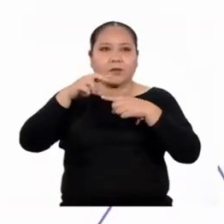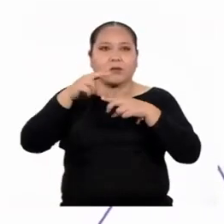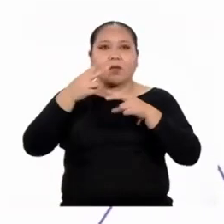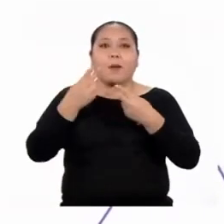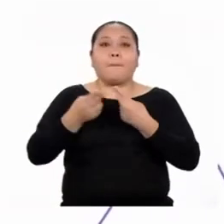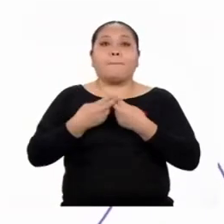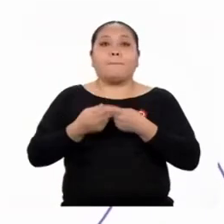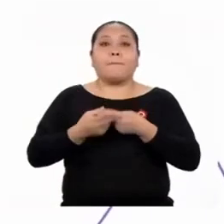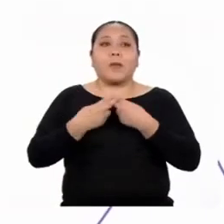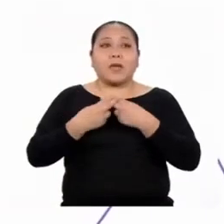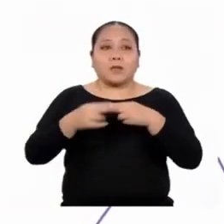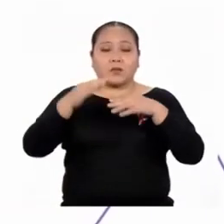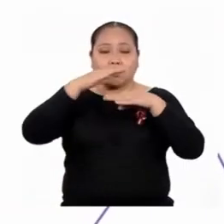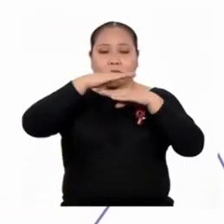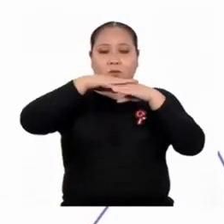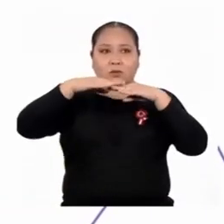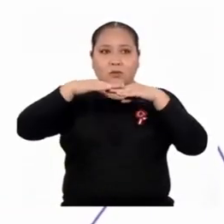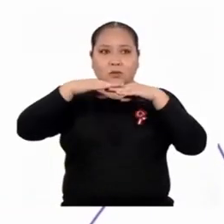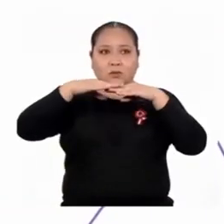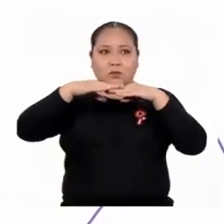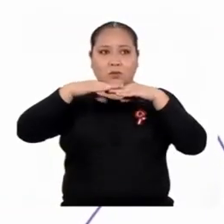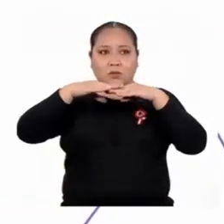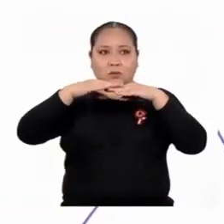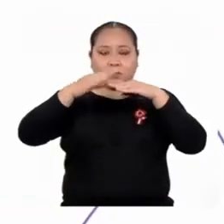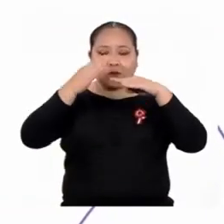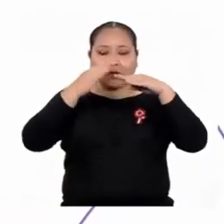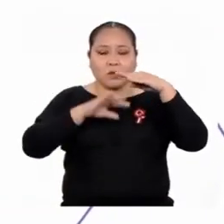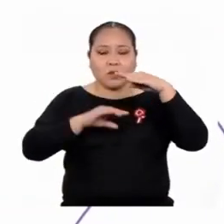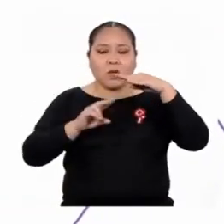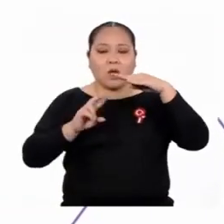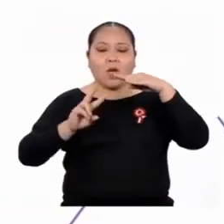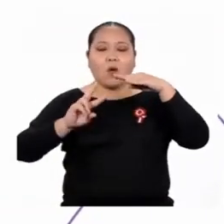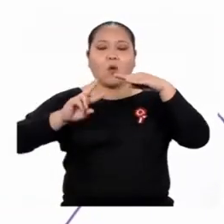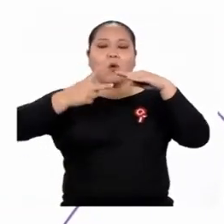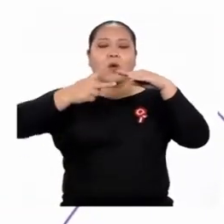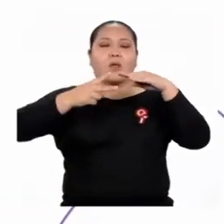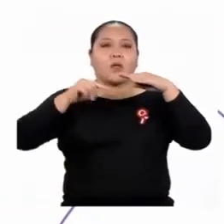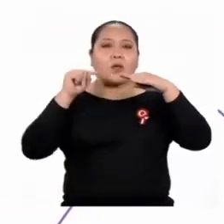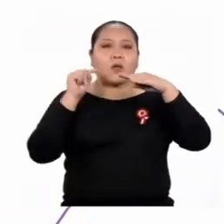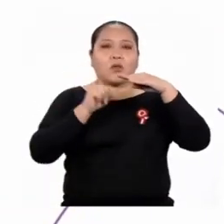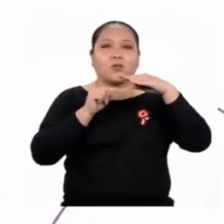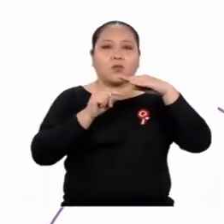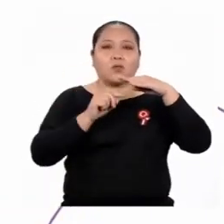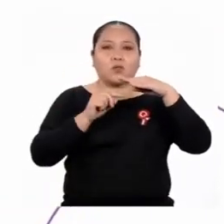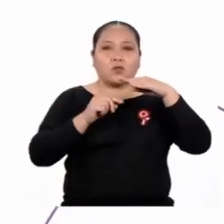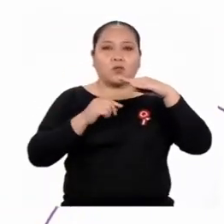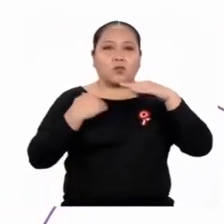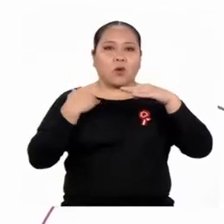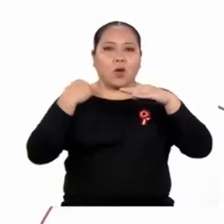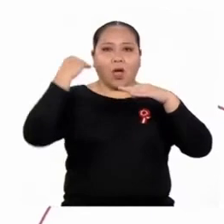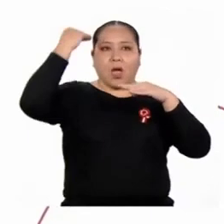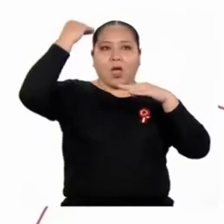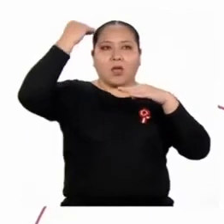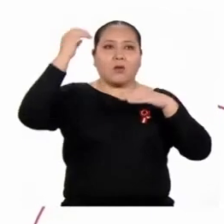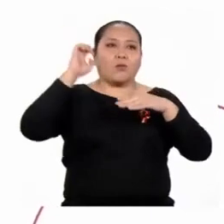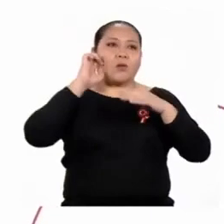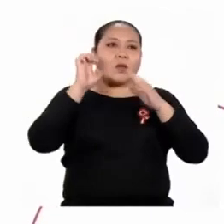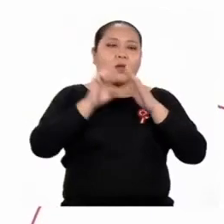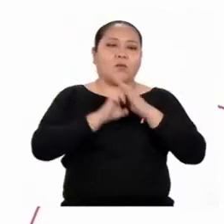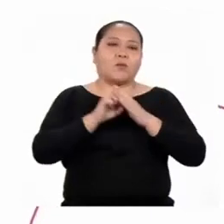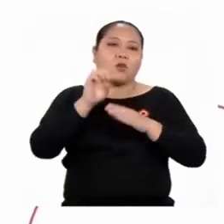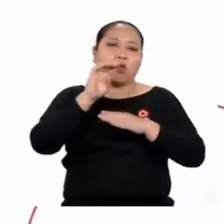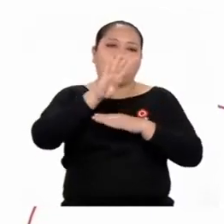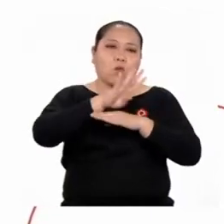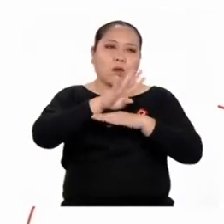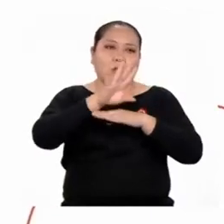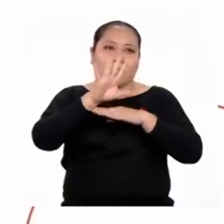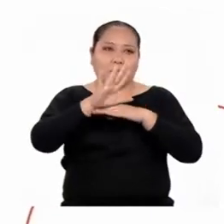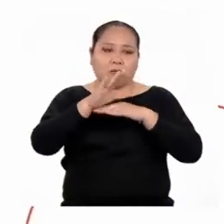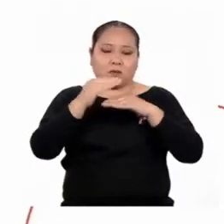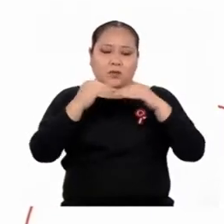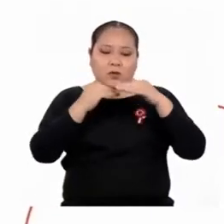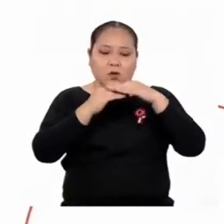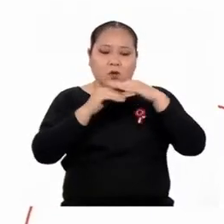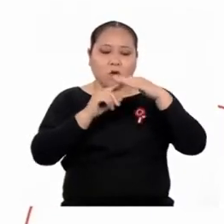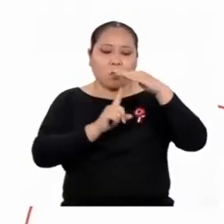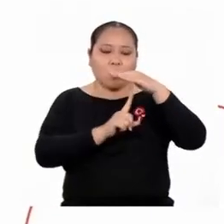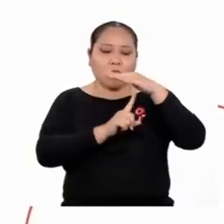en kilogramos entre el cuadrado de la estatura. Supongamos que pesas 45 kilos y